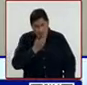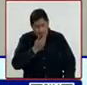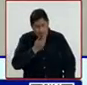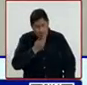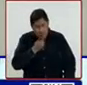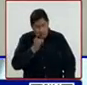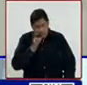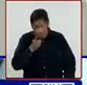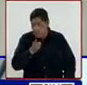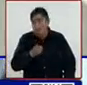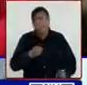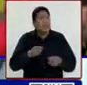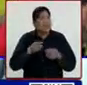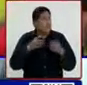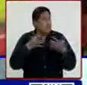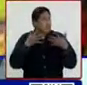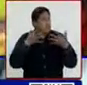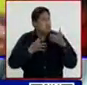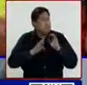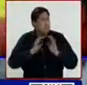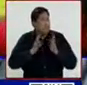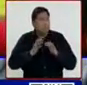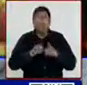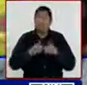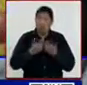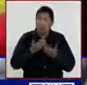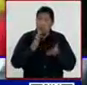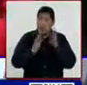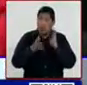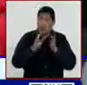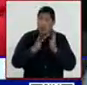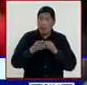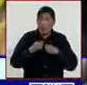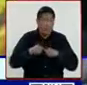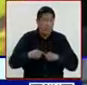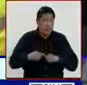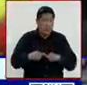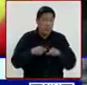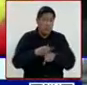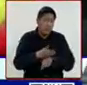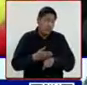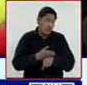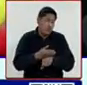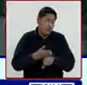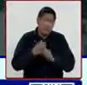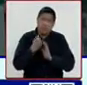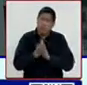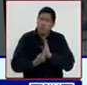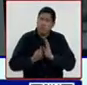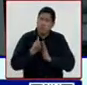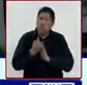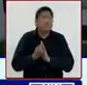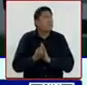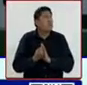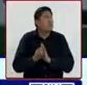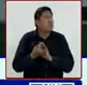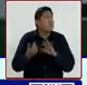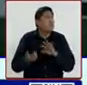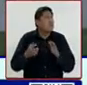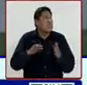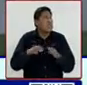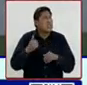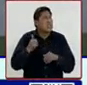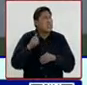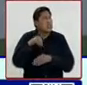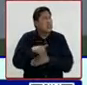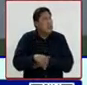ganancias ilícitas. La audiencia, como le he mencionado, continúa durante varias horas. Espera que al promediar las 10 de